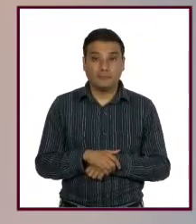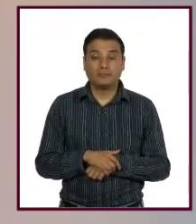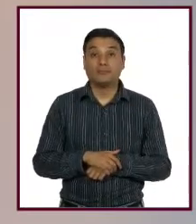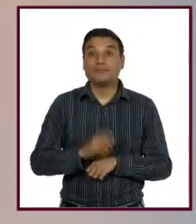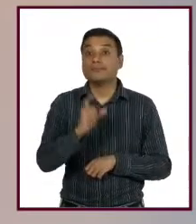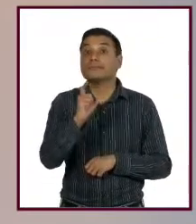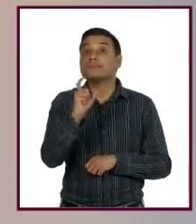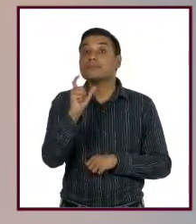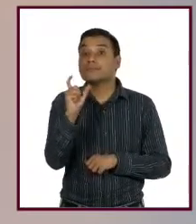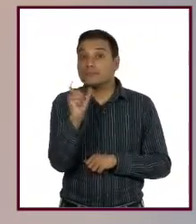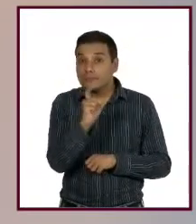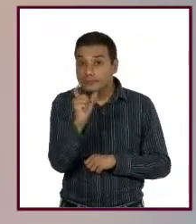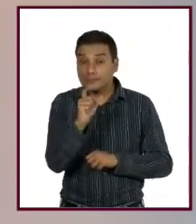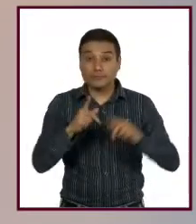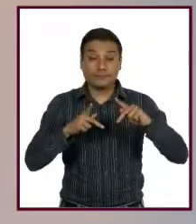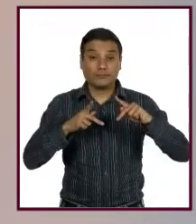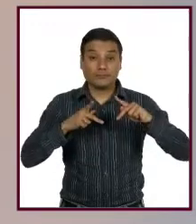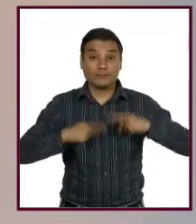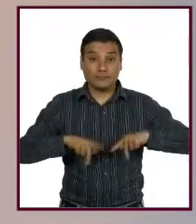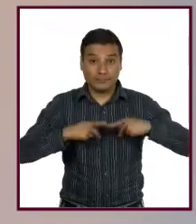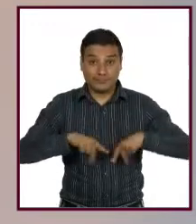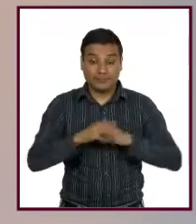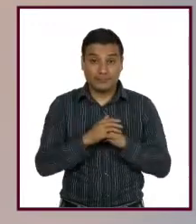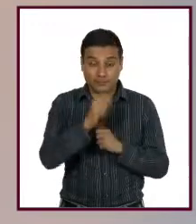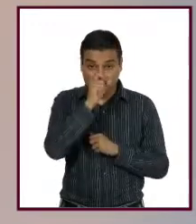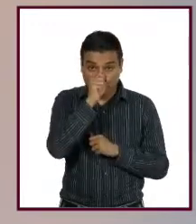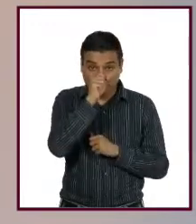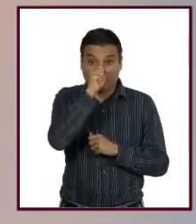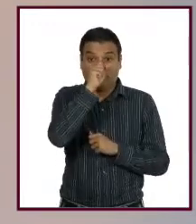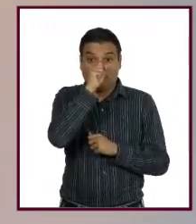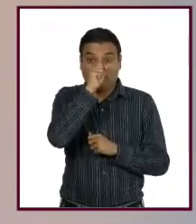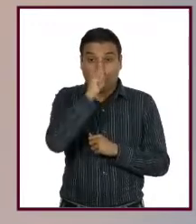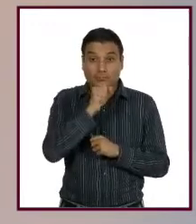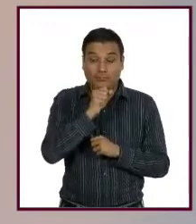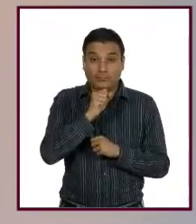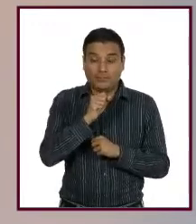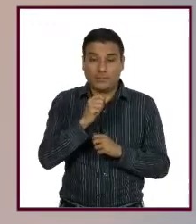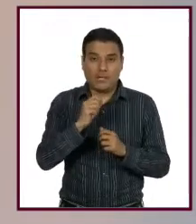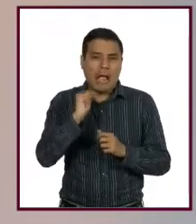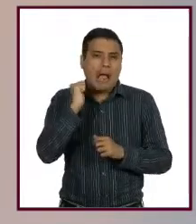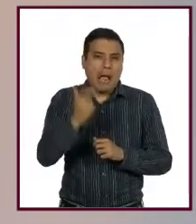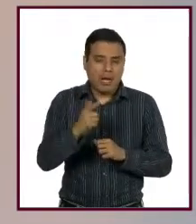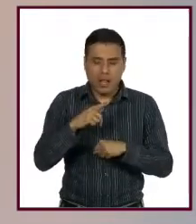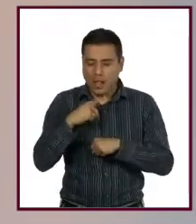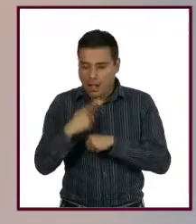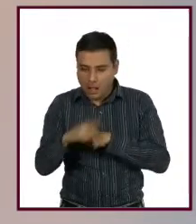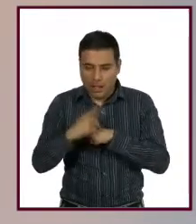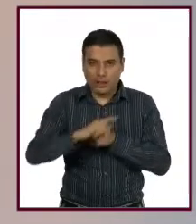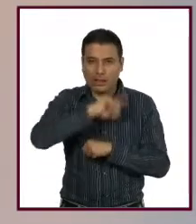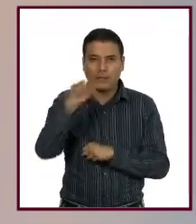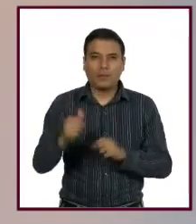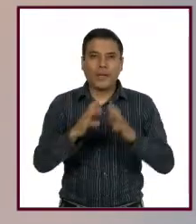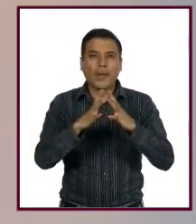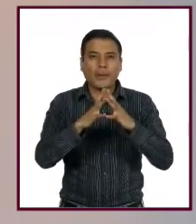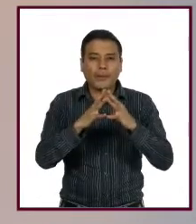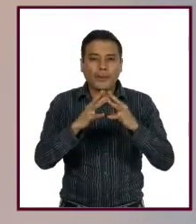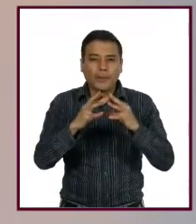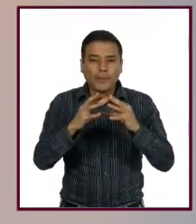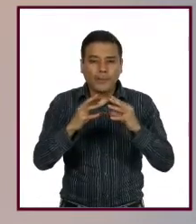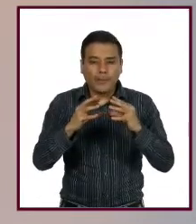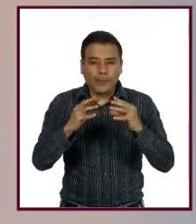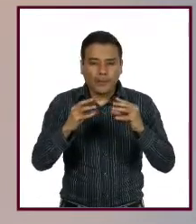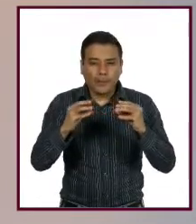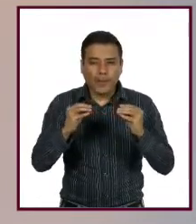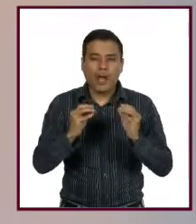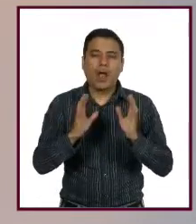aguda, disminuye al pasar el efecto psicotrópico, es decir, el efecto de la sustancia. Pero esto no quiere decir que no